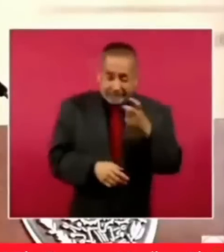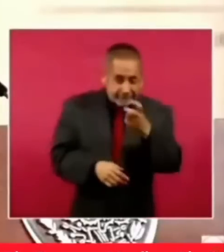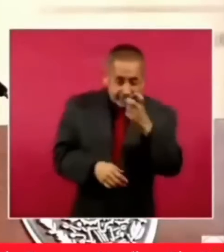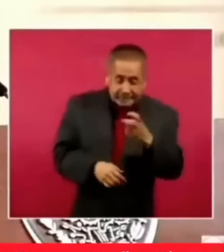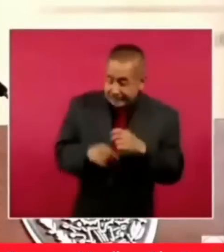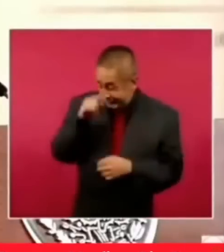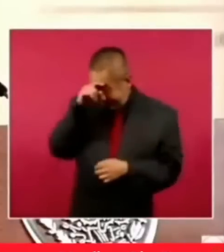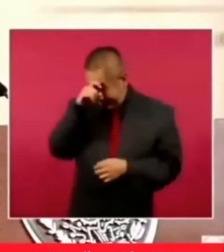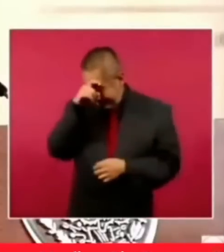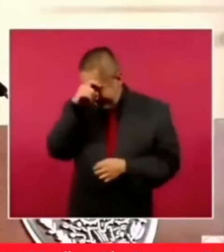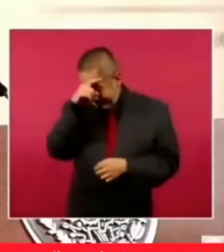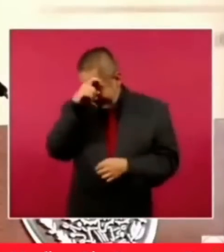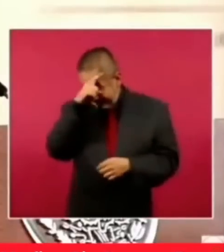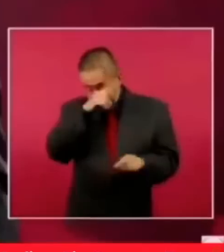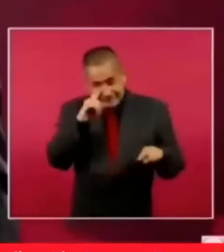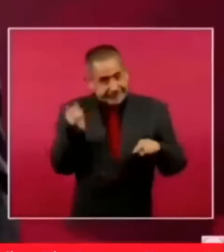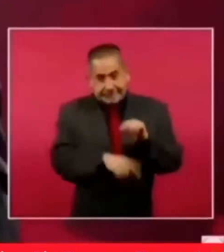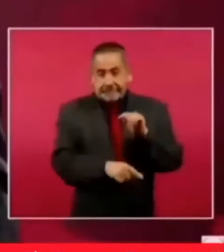muchísimo,